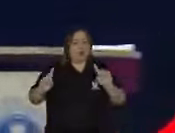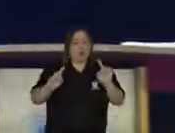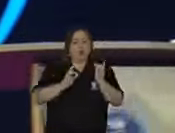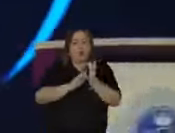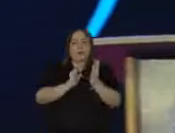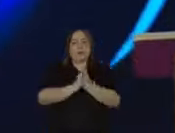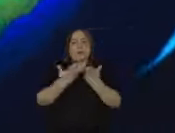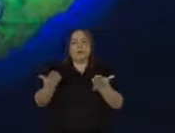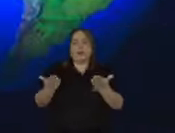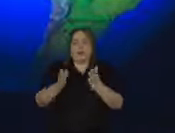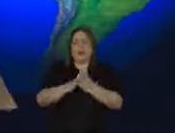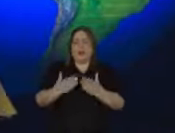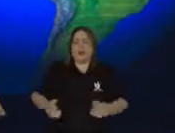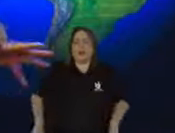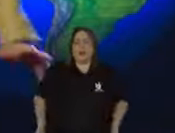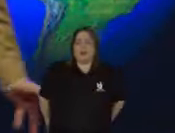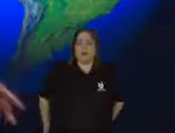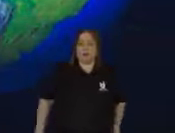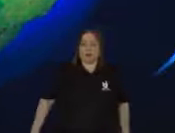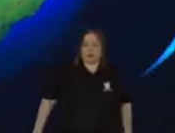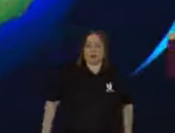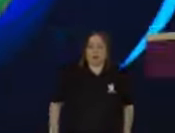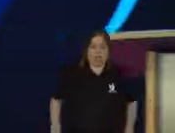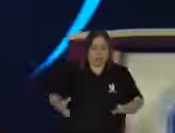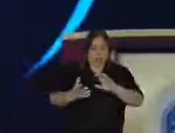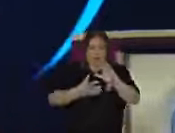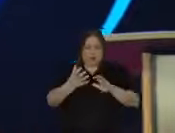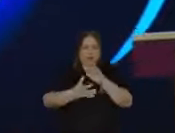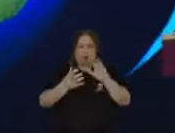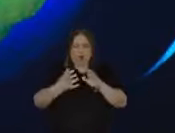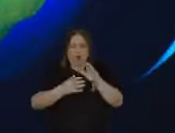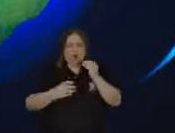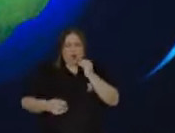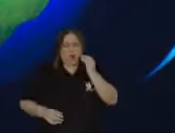Decía otro, porque yo tengo que dar la clase en la escuela dominical. Y